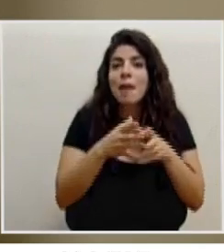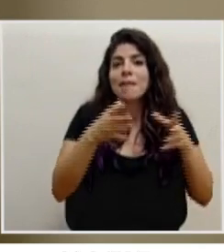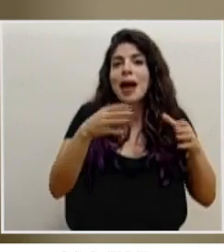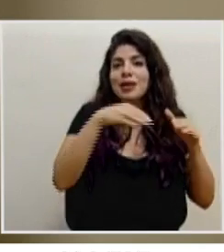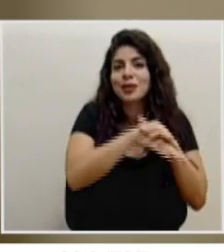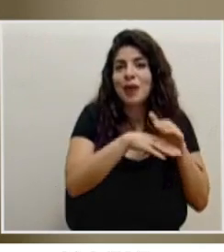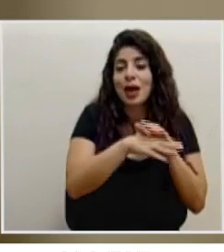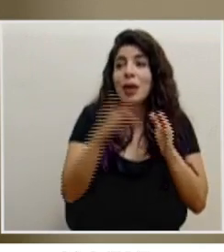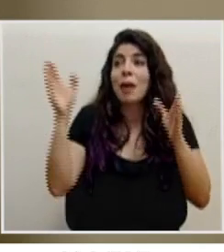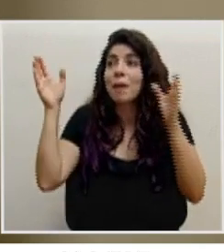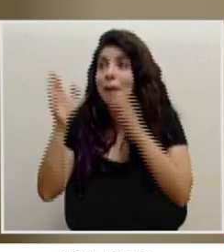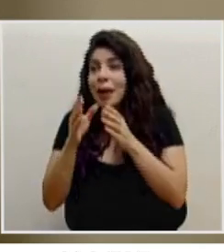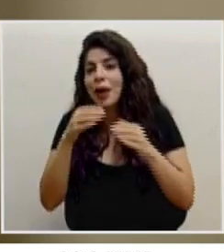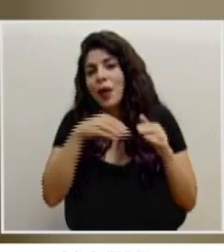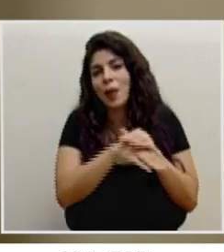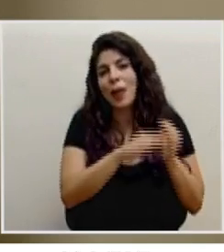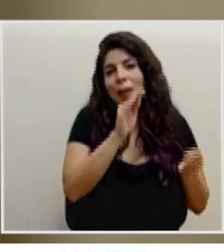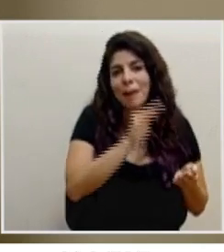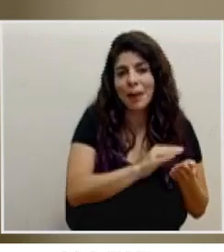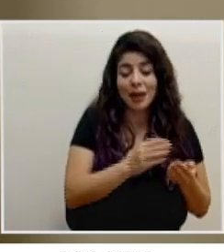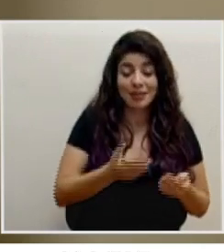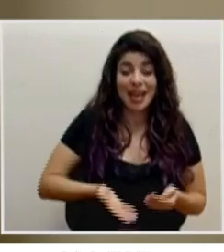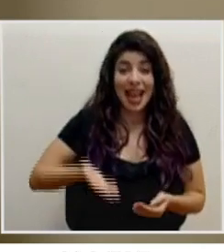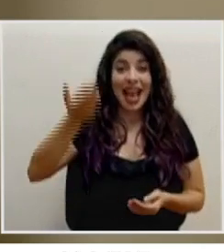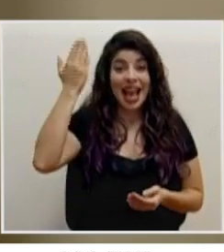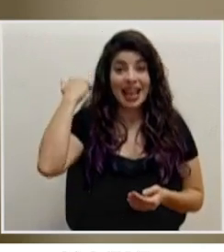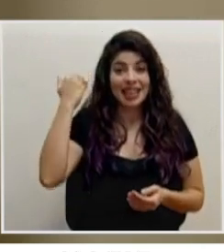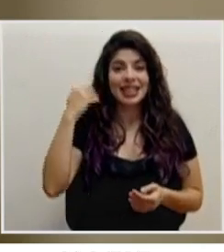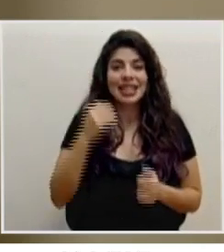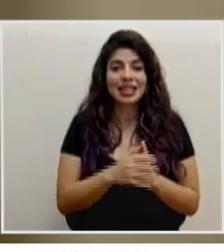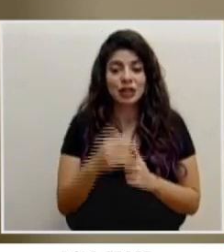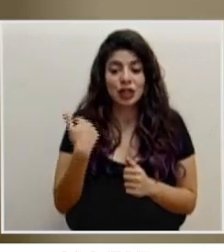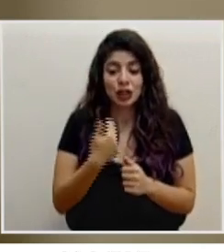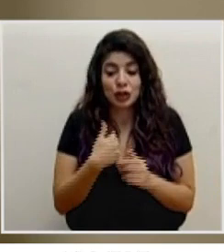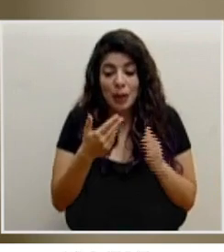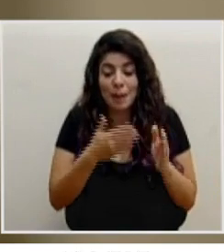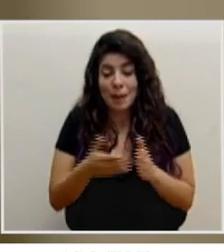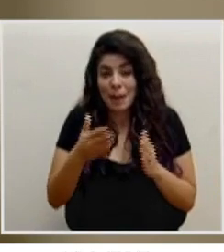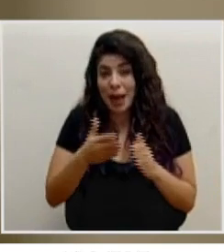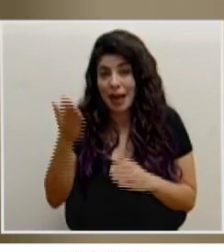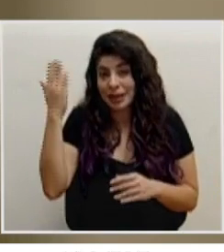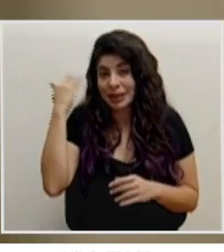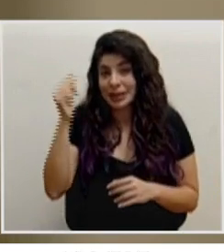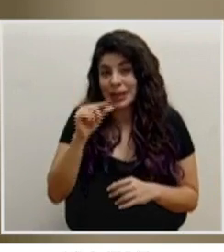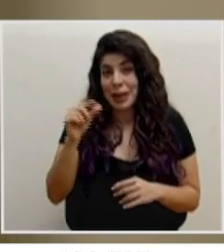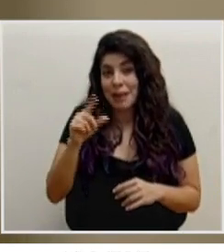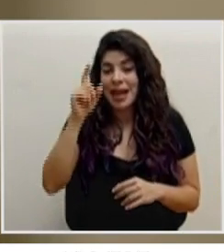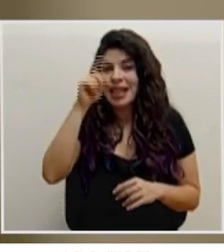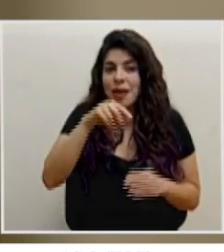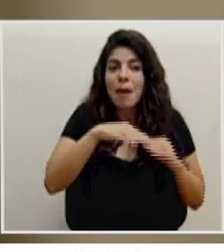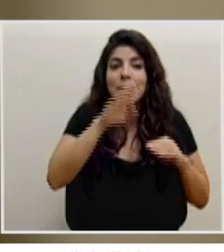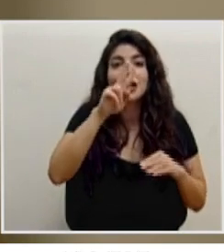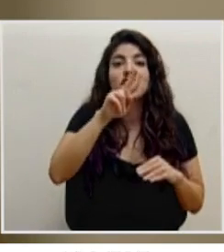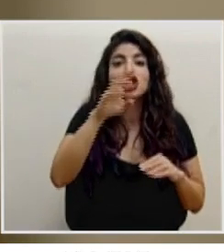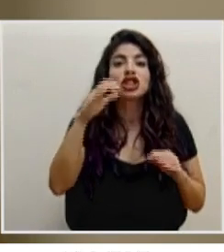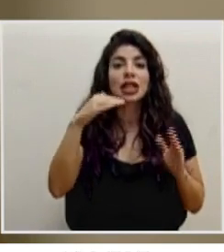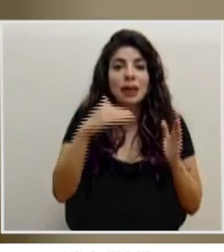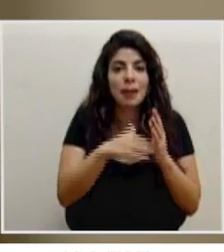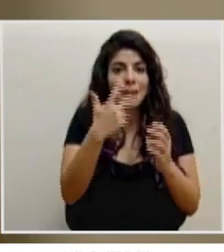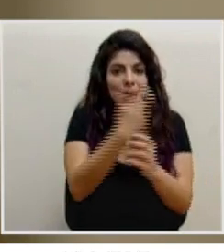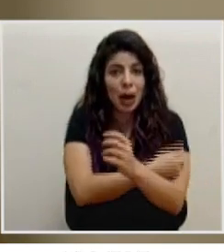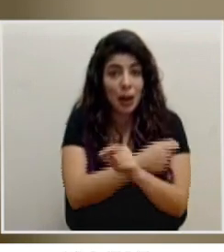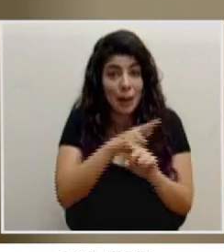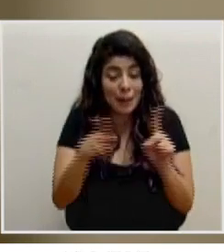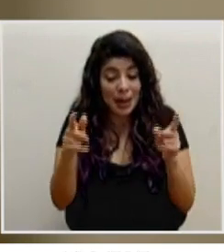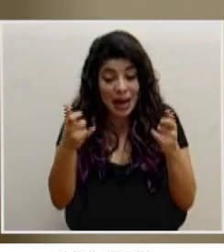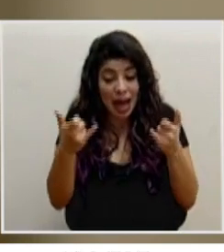teniendo, y el stock de vacunación que teníamos anteriormente, de acuerdo a lo que estábamos recibiendo en las últimas semanas, debía ser mayor de 200,000 dosis. En